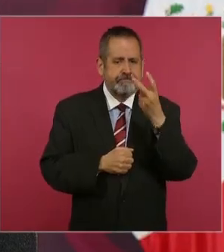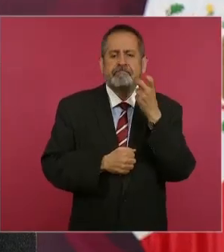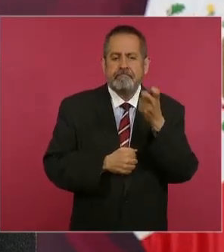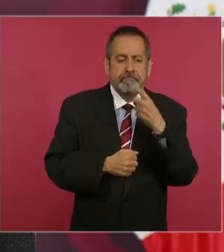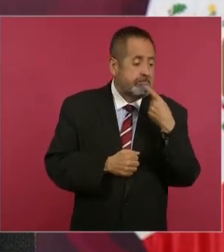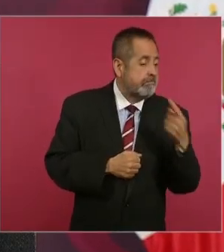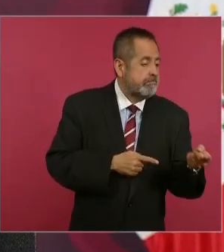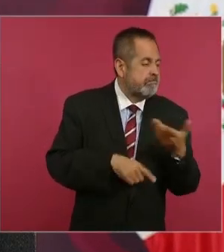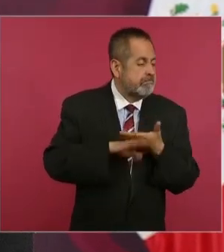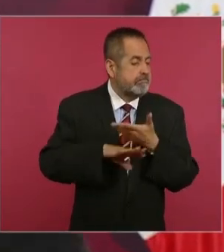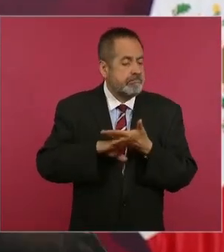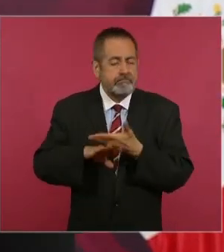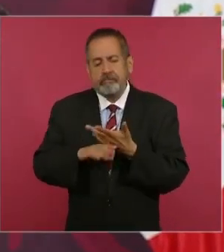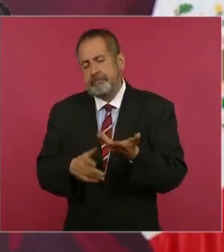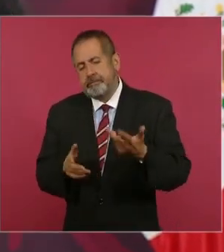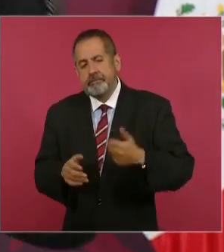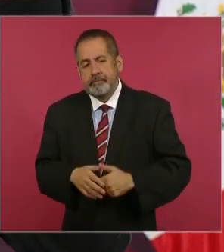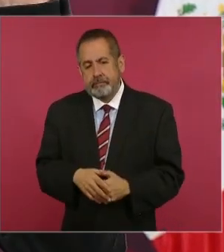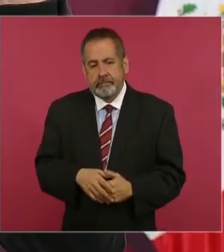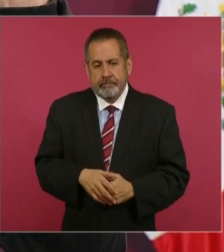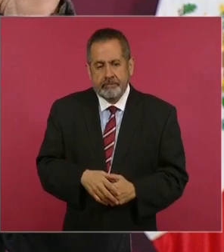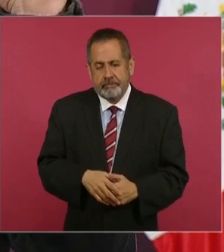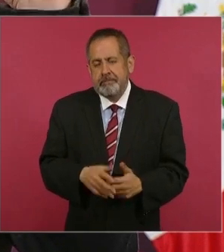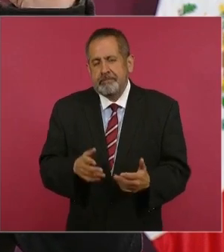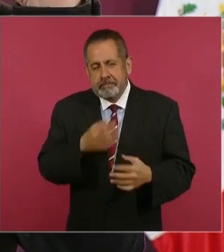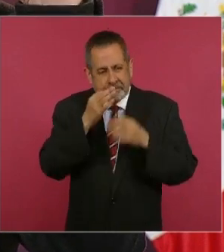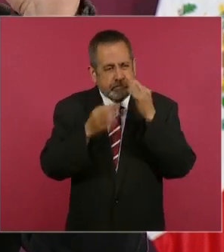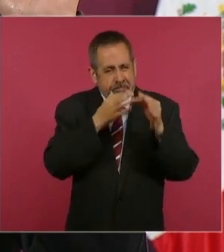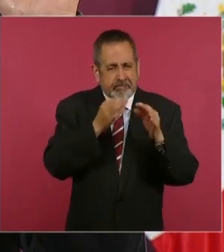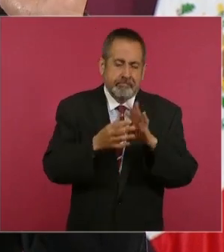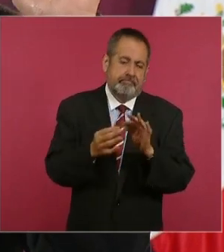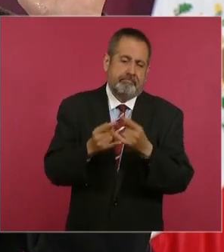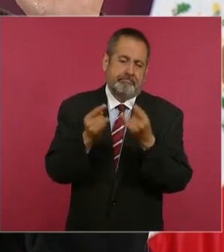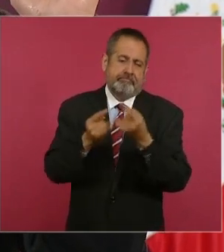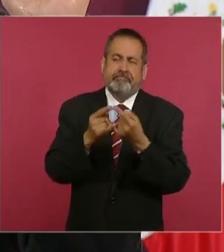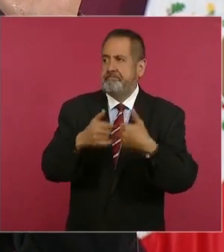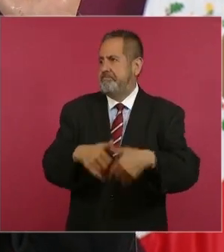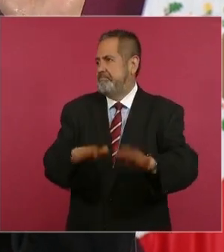arriba nada más que para qué les